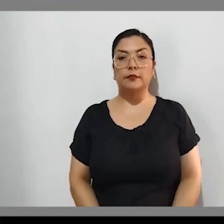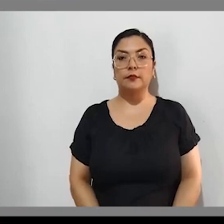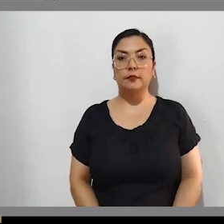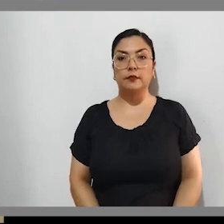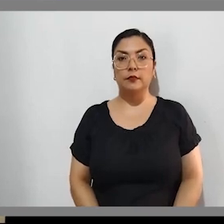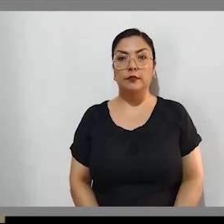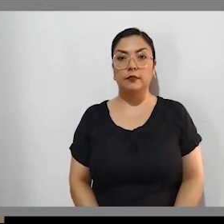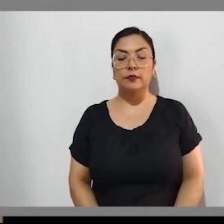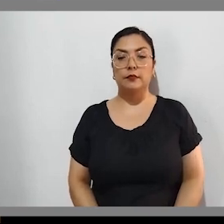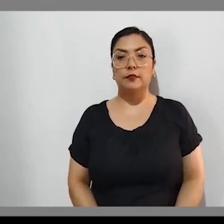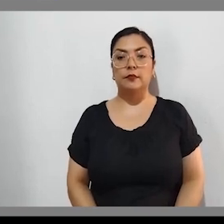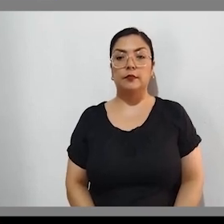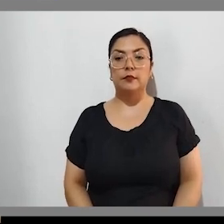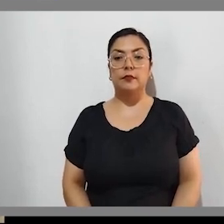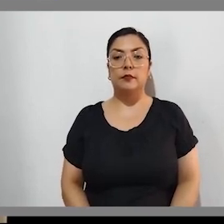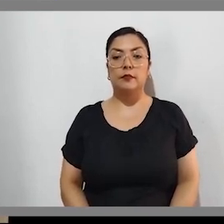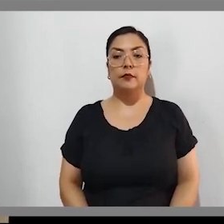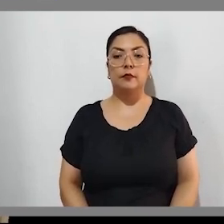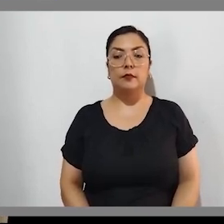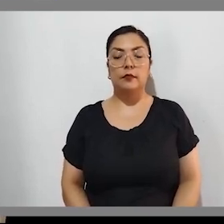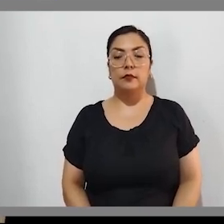laurna.programa radiofónico del IEC, en Instagram,